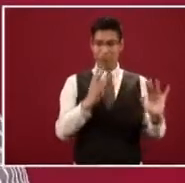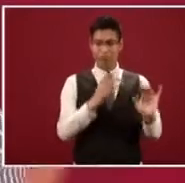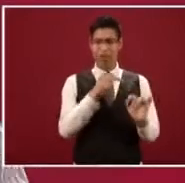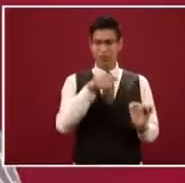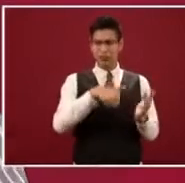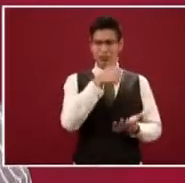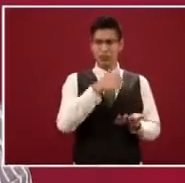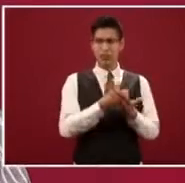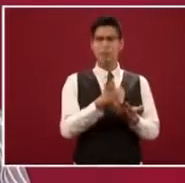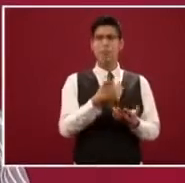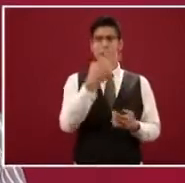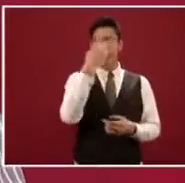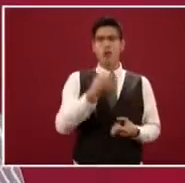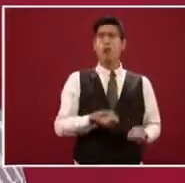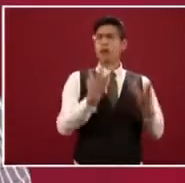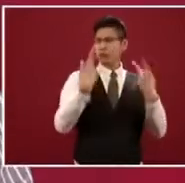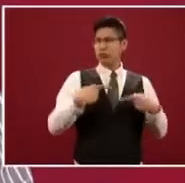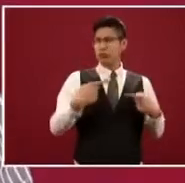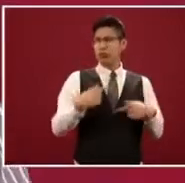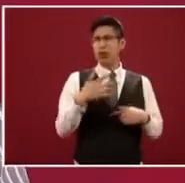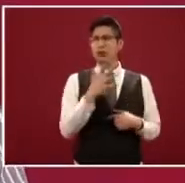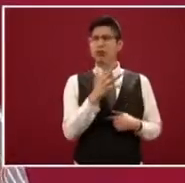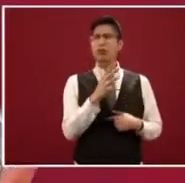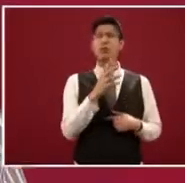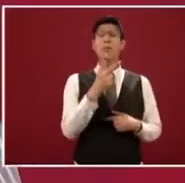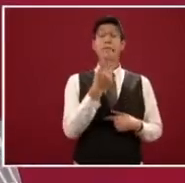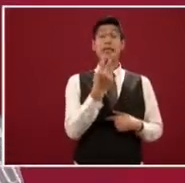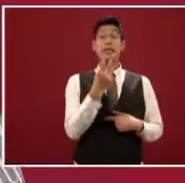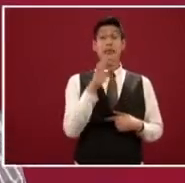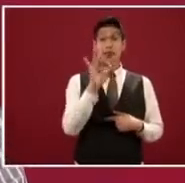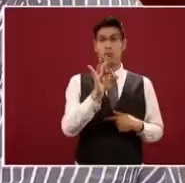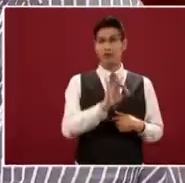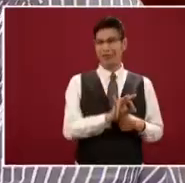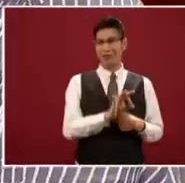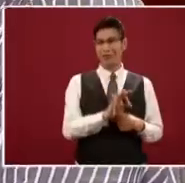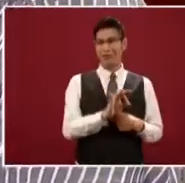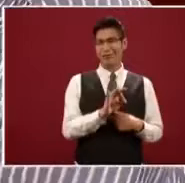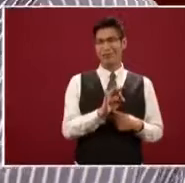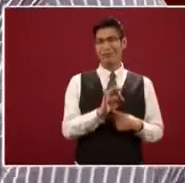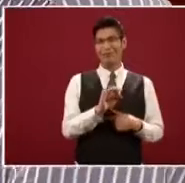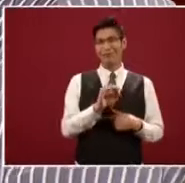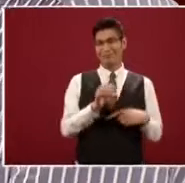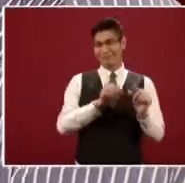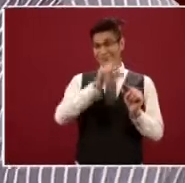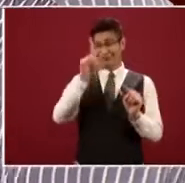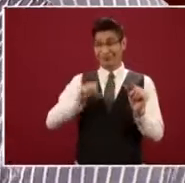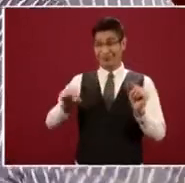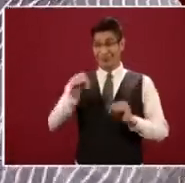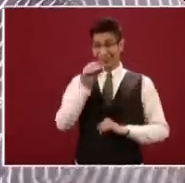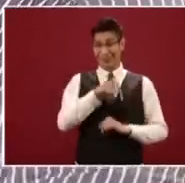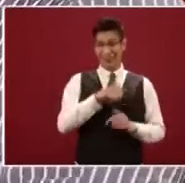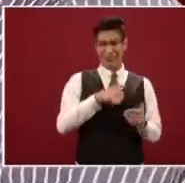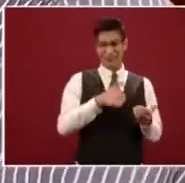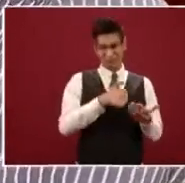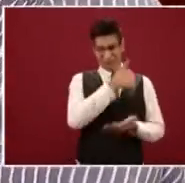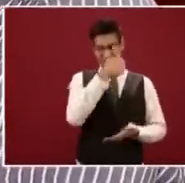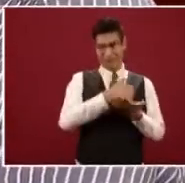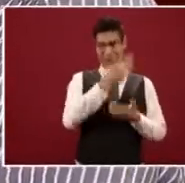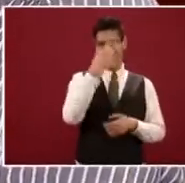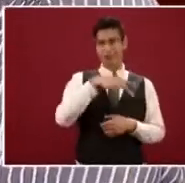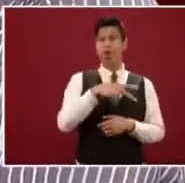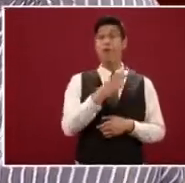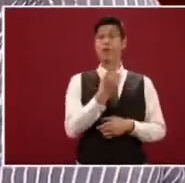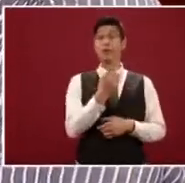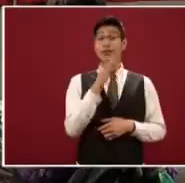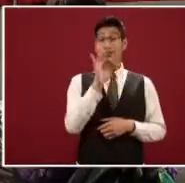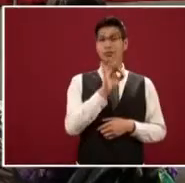tiene 25% de la población de México, un cuarto de la población de México, eso además va a ayudar al resto